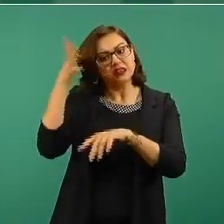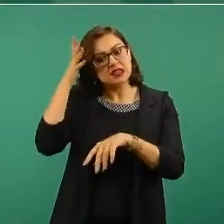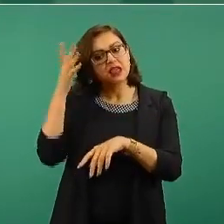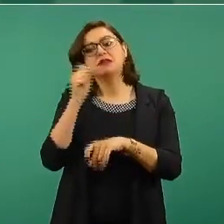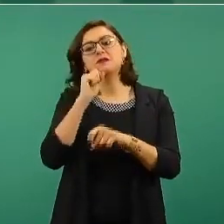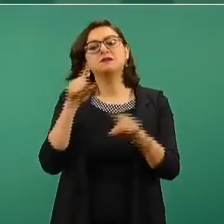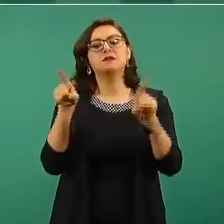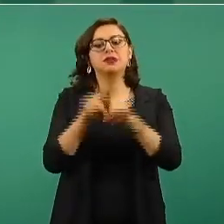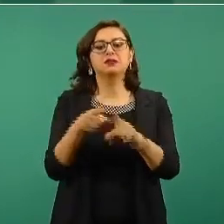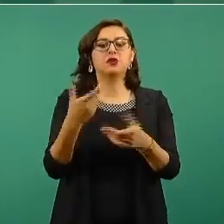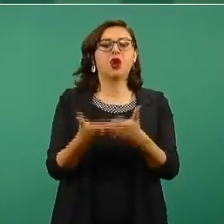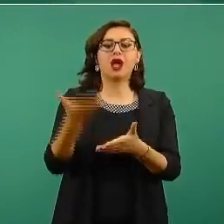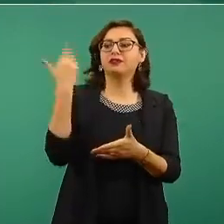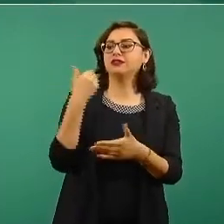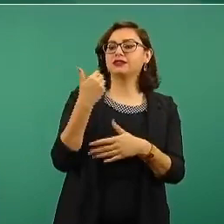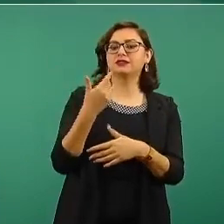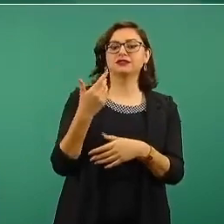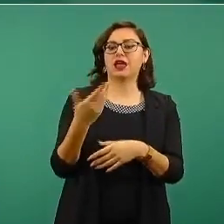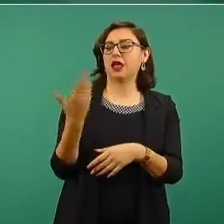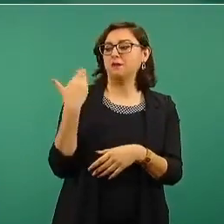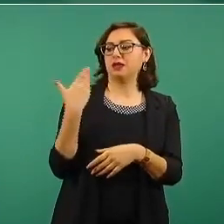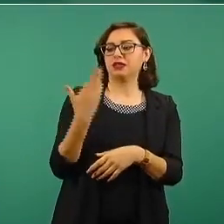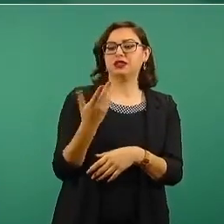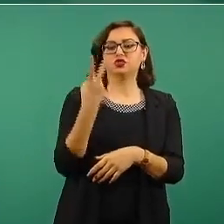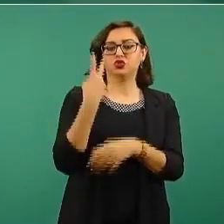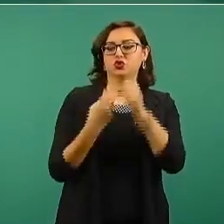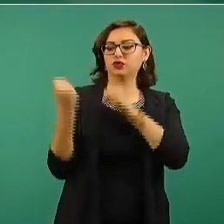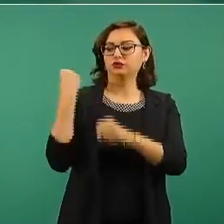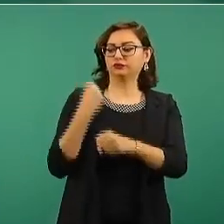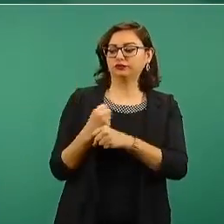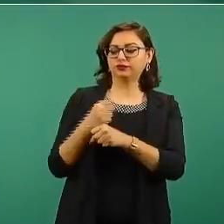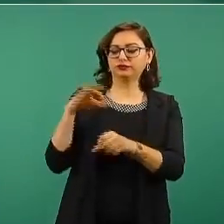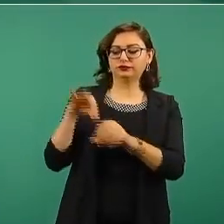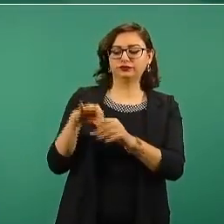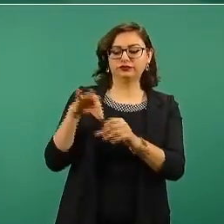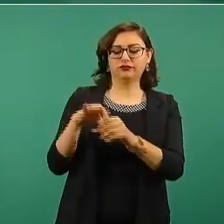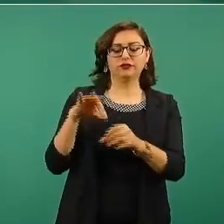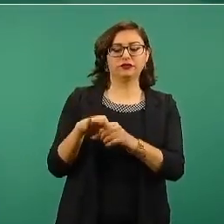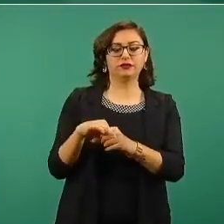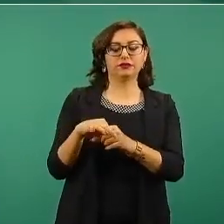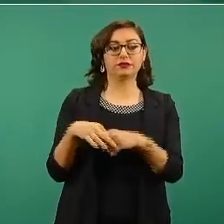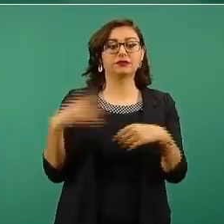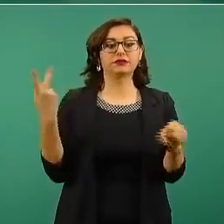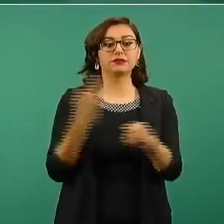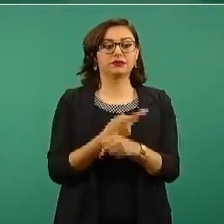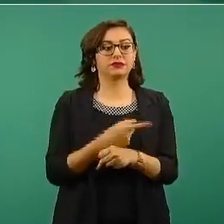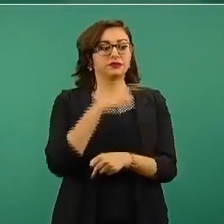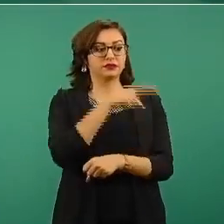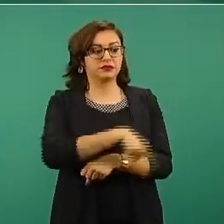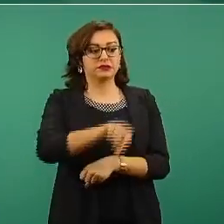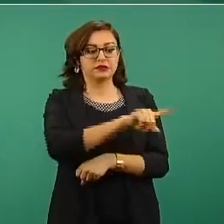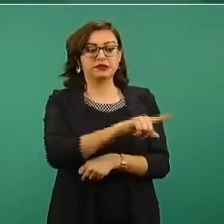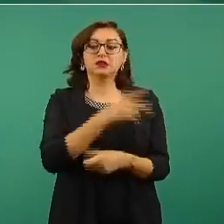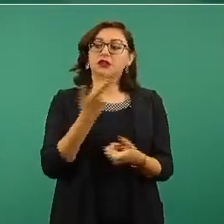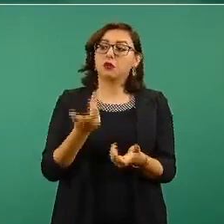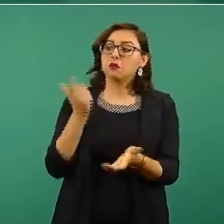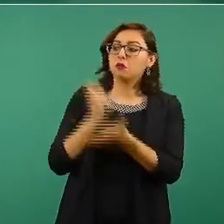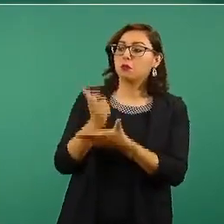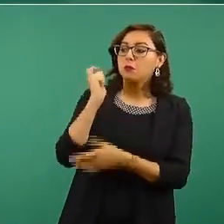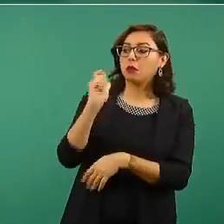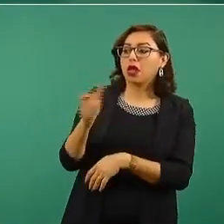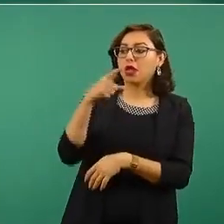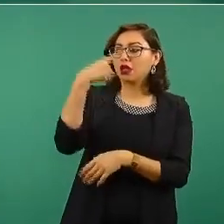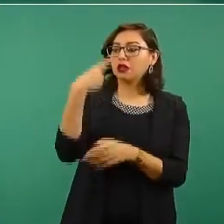no quiso Televisa pasar el documental en contra nuestra,